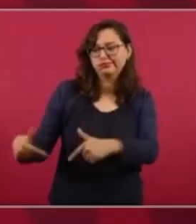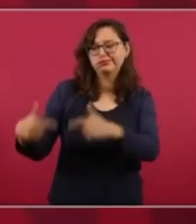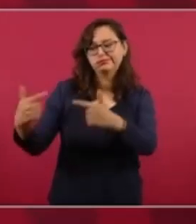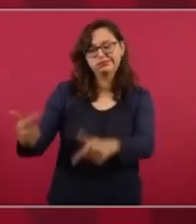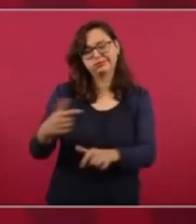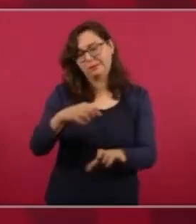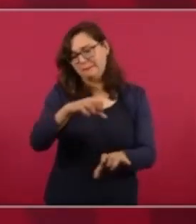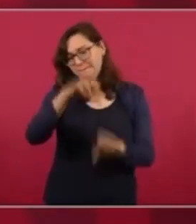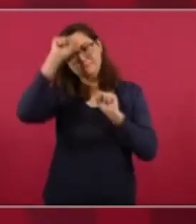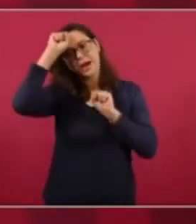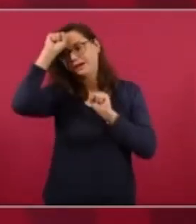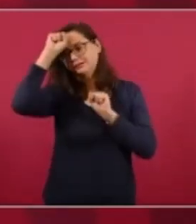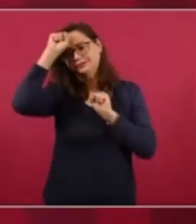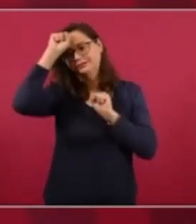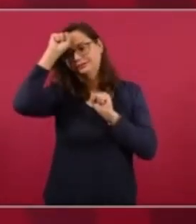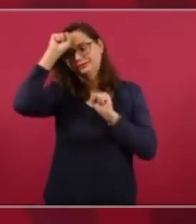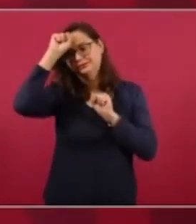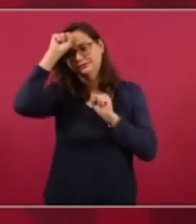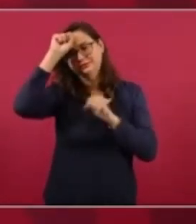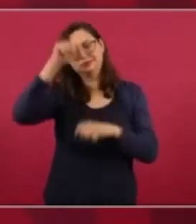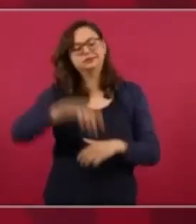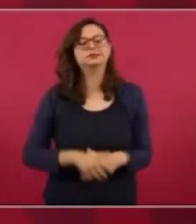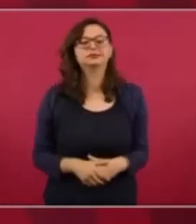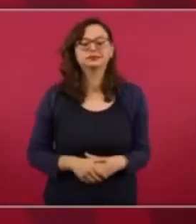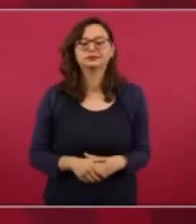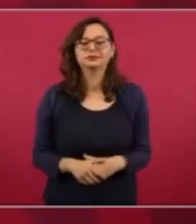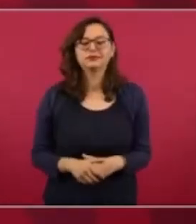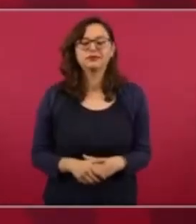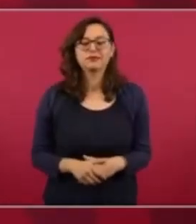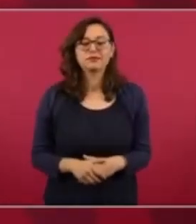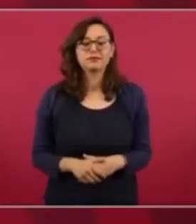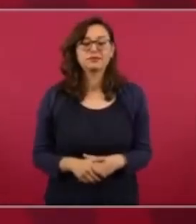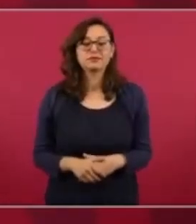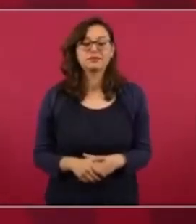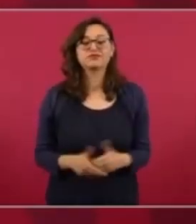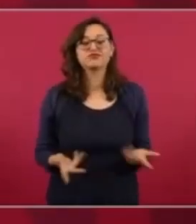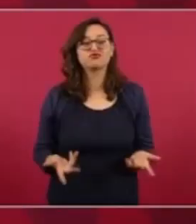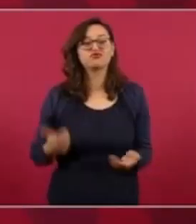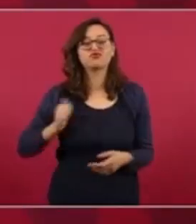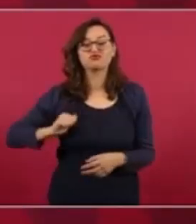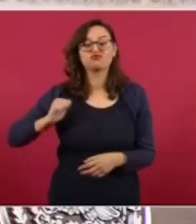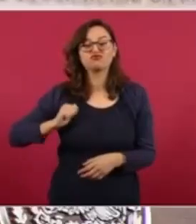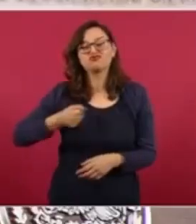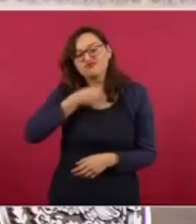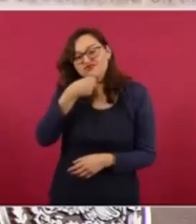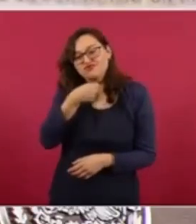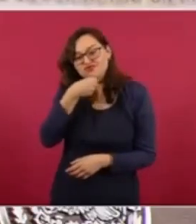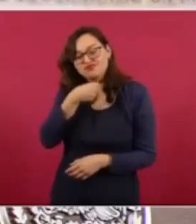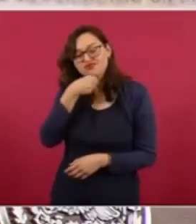Sí. Desde los que somos más veteranos